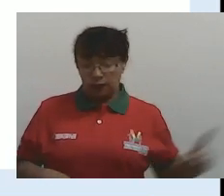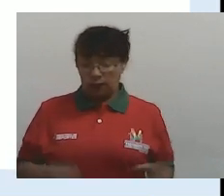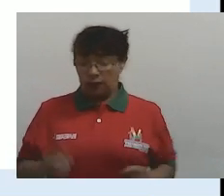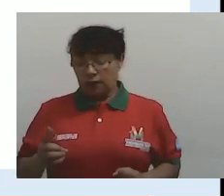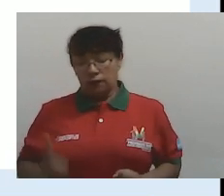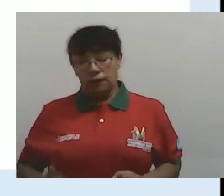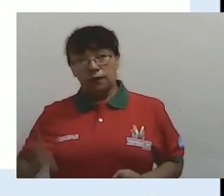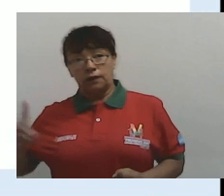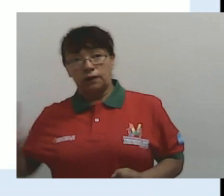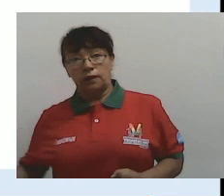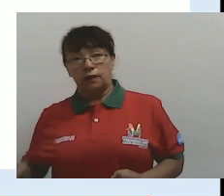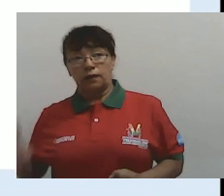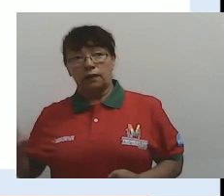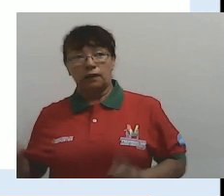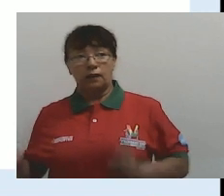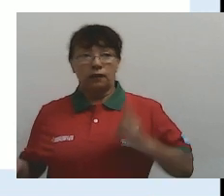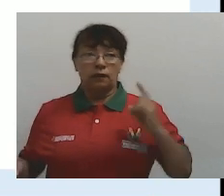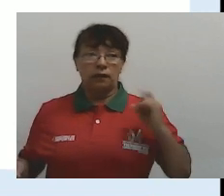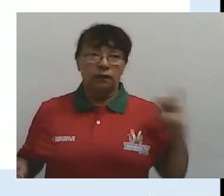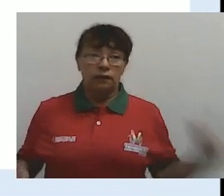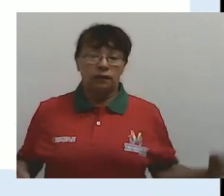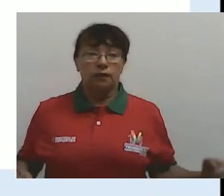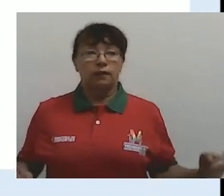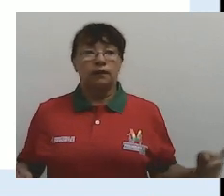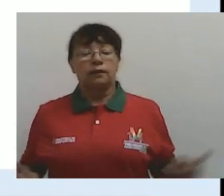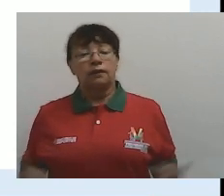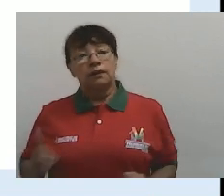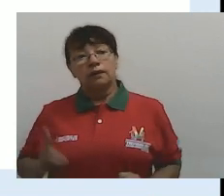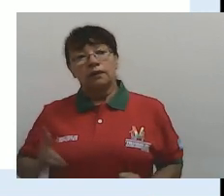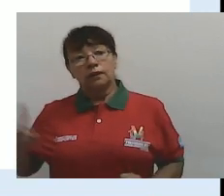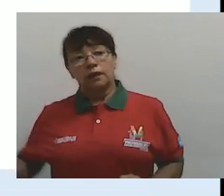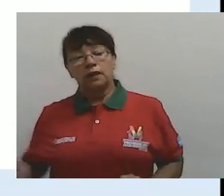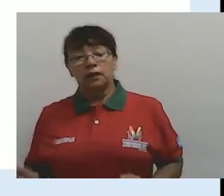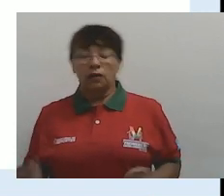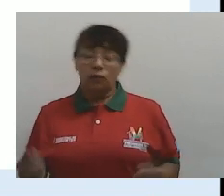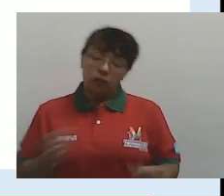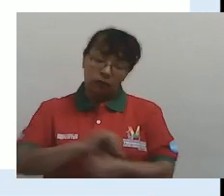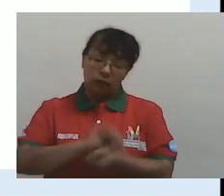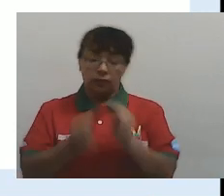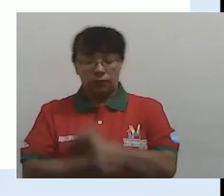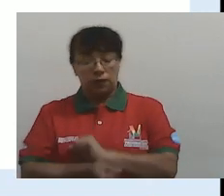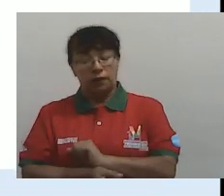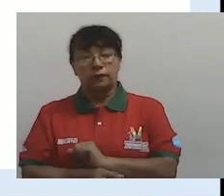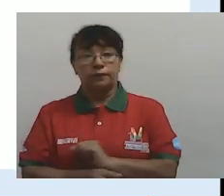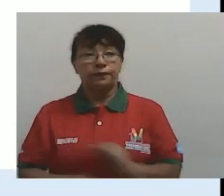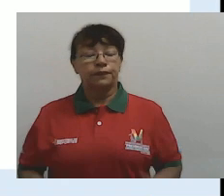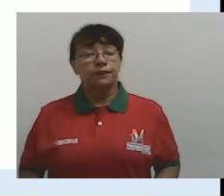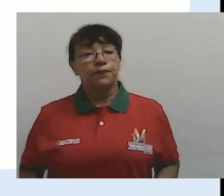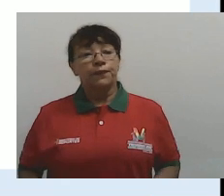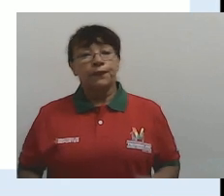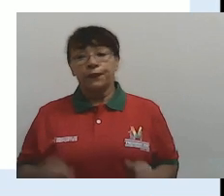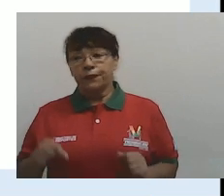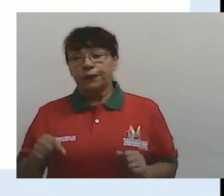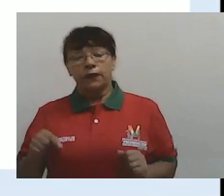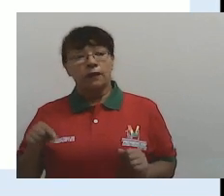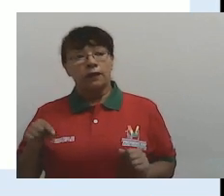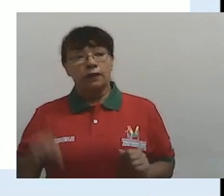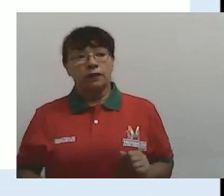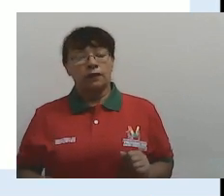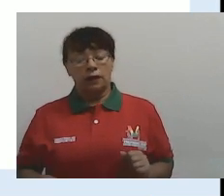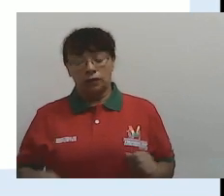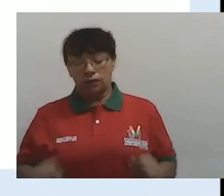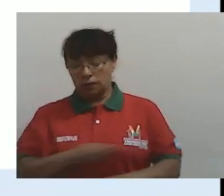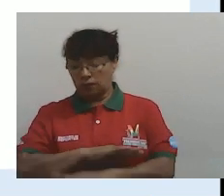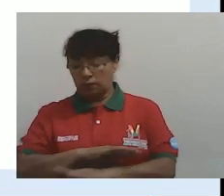derecha, izquierda, o al revés, tiene que hacer izquierda, izquierda, derecha. Si no hace eso, es cero,